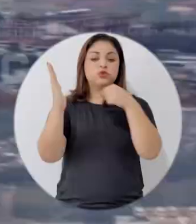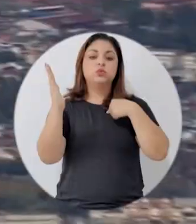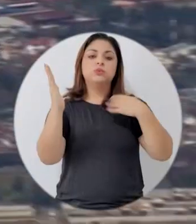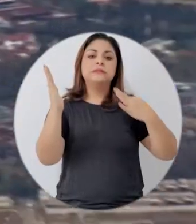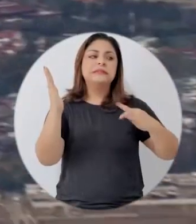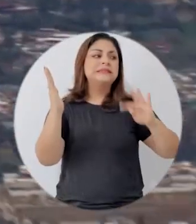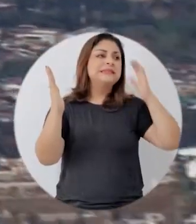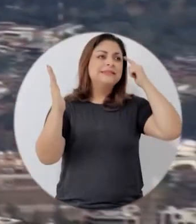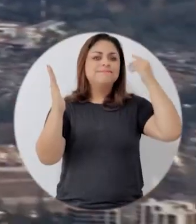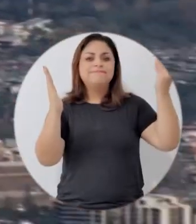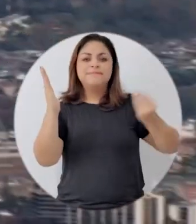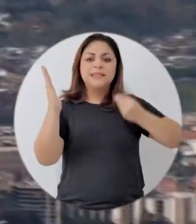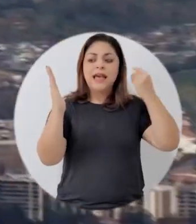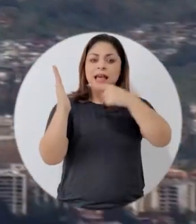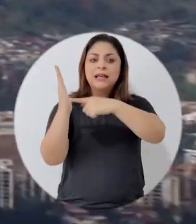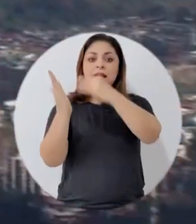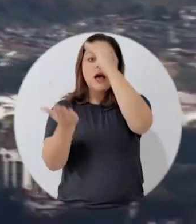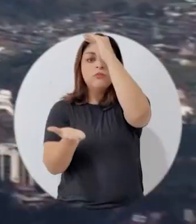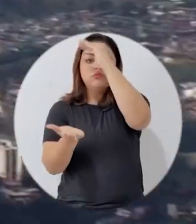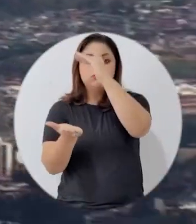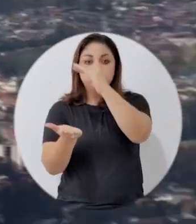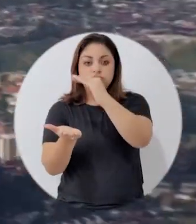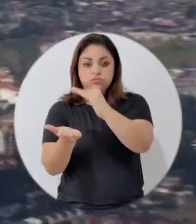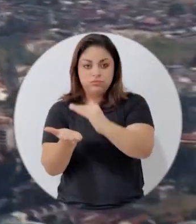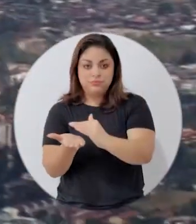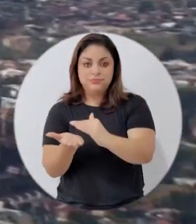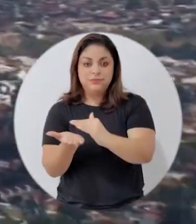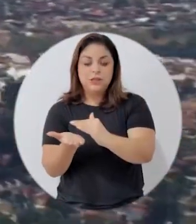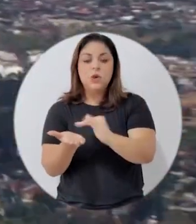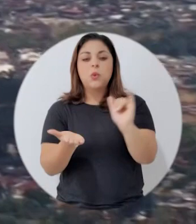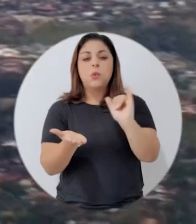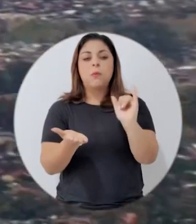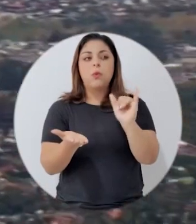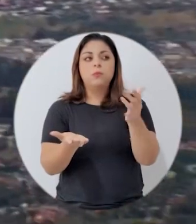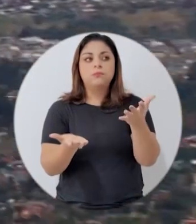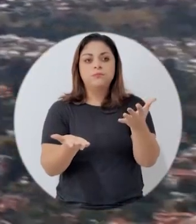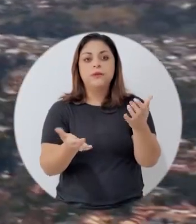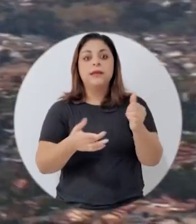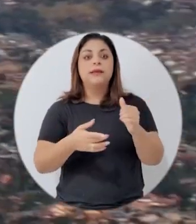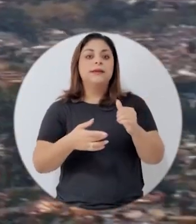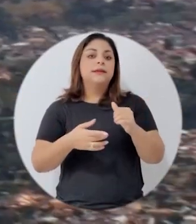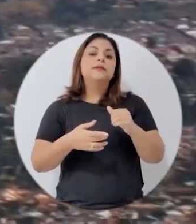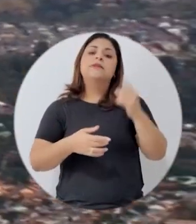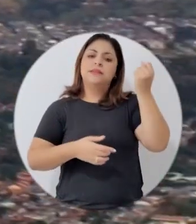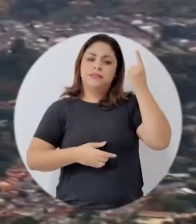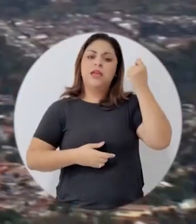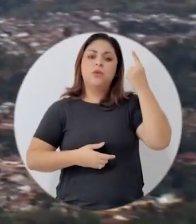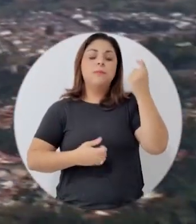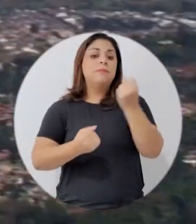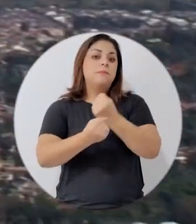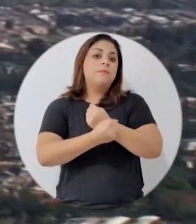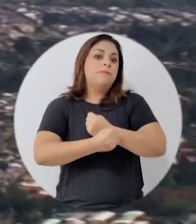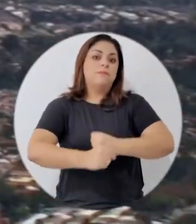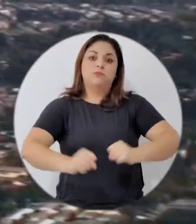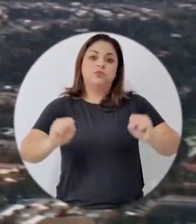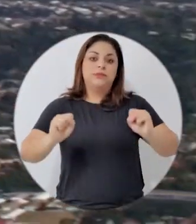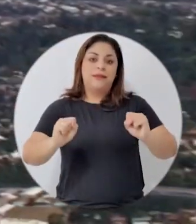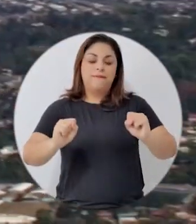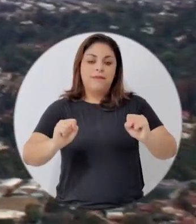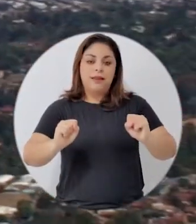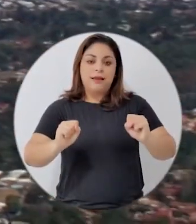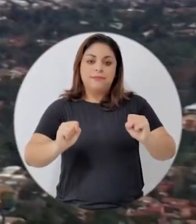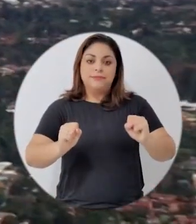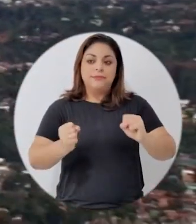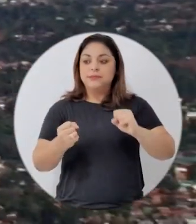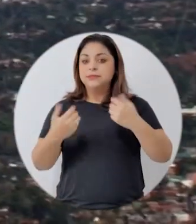generando. Es prácticamente, voy a utilizar el adjetivo prácticamente imposible poder decir mi actividad